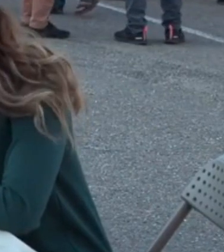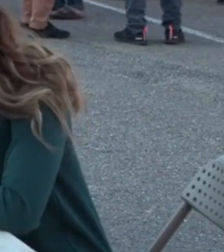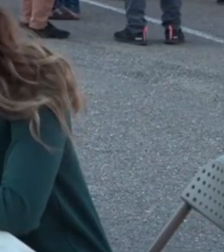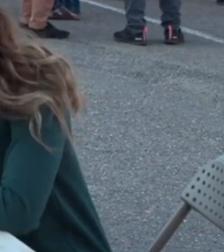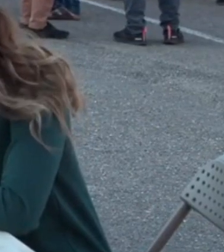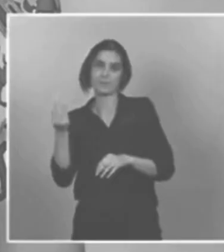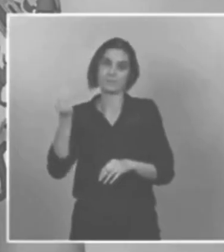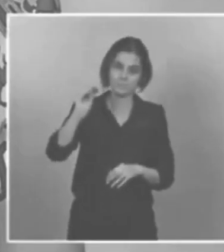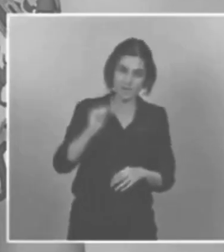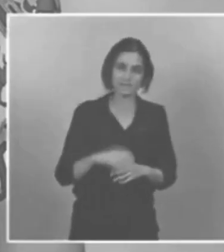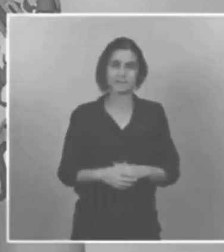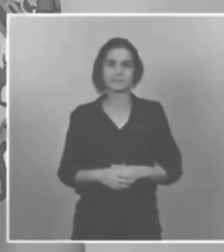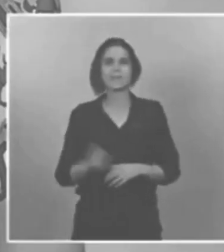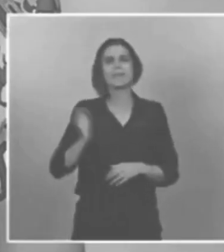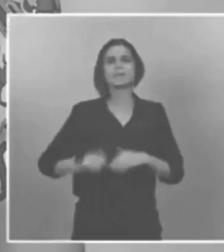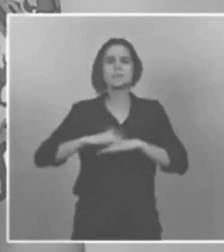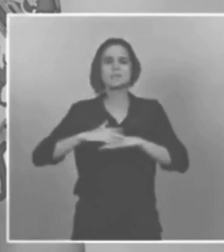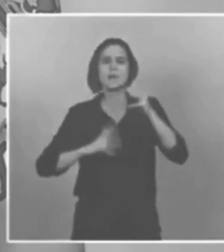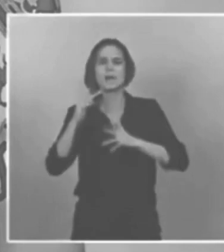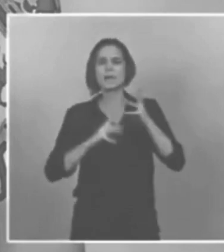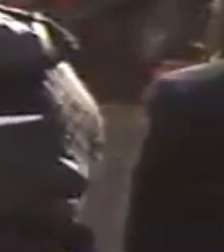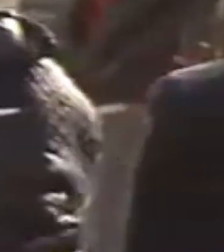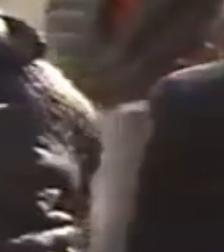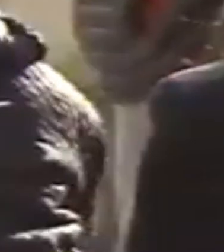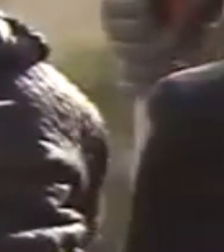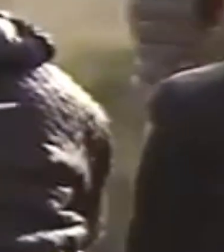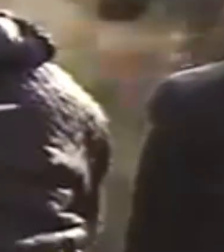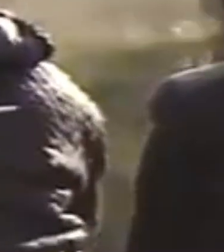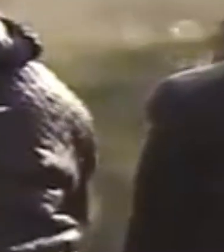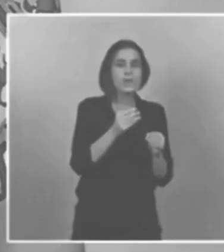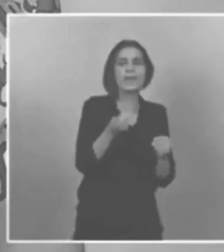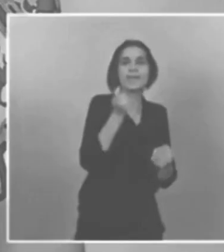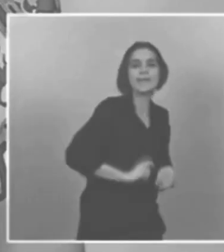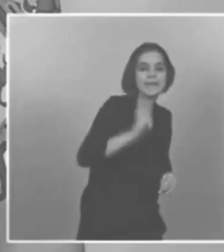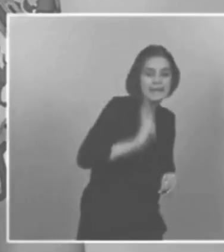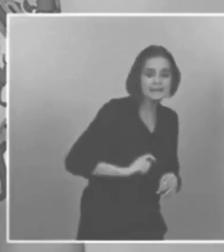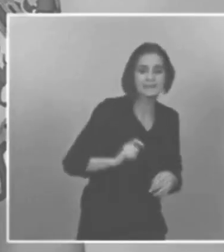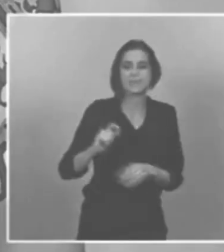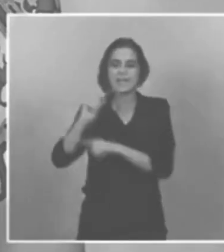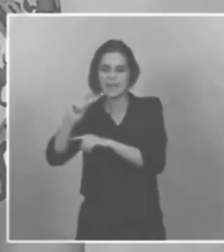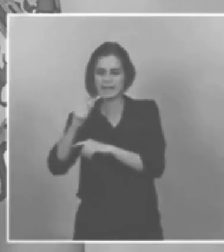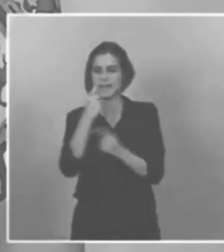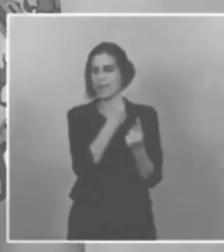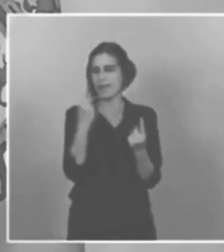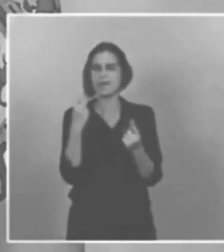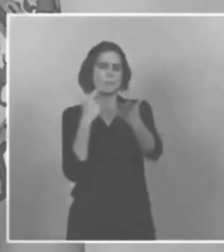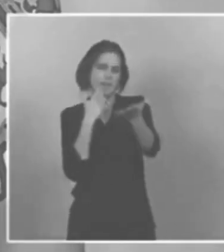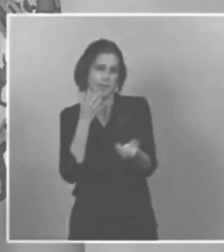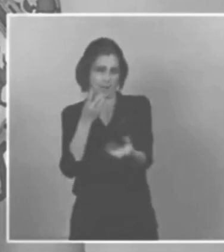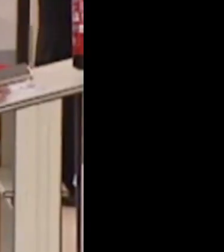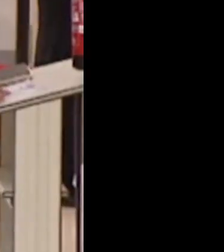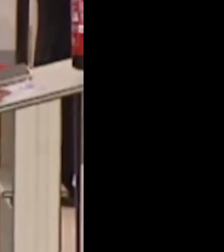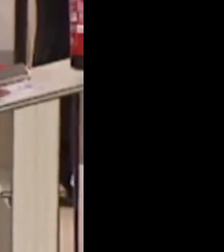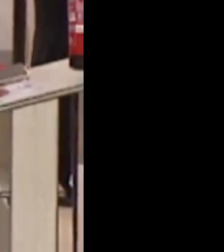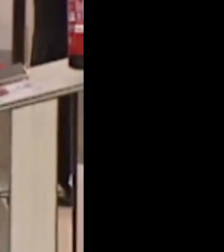para eliminar de golpe miles de solicitudes, lo mismo que establecer a los 23 años como edad mínima, por no hablar de otros requisitos sin sentido y de unas